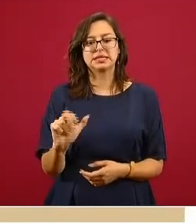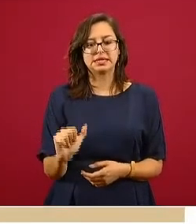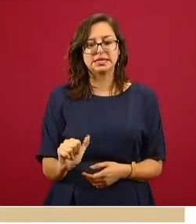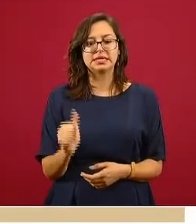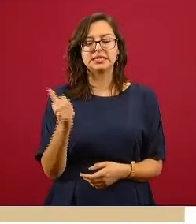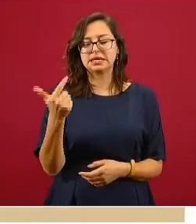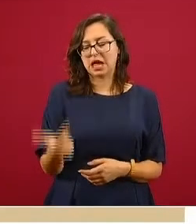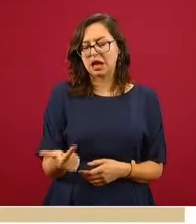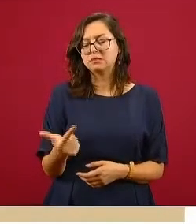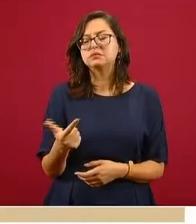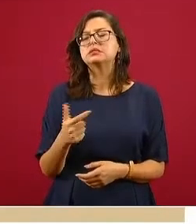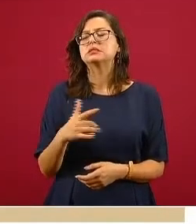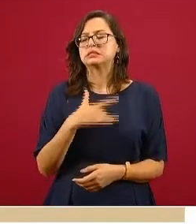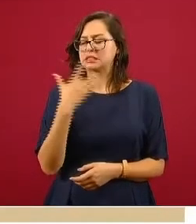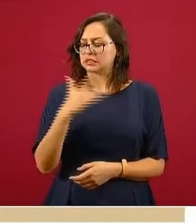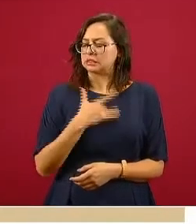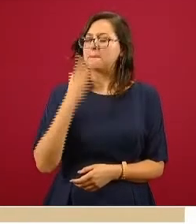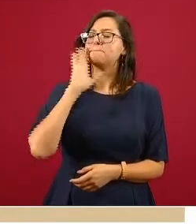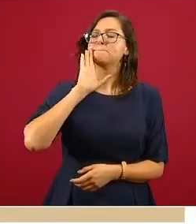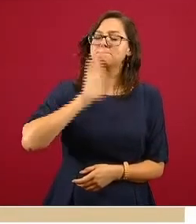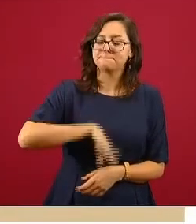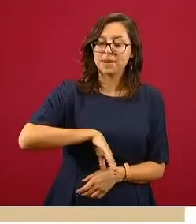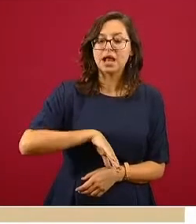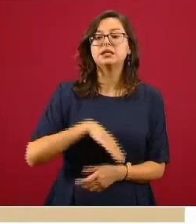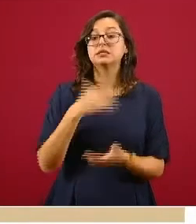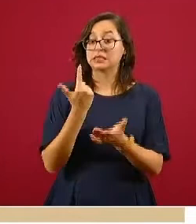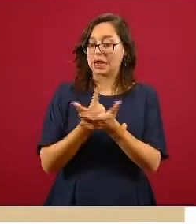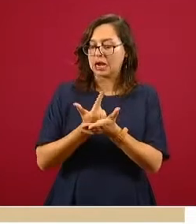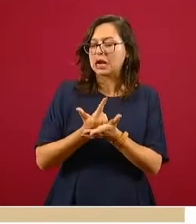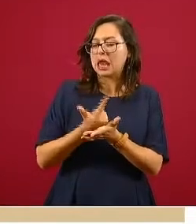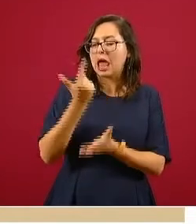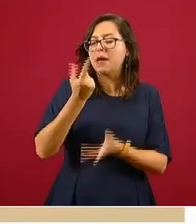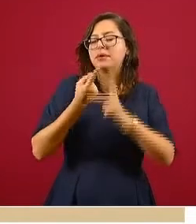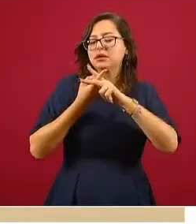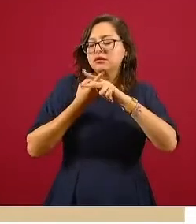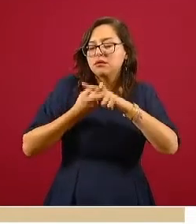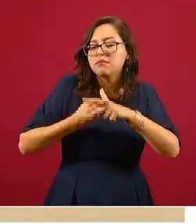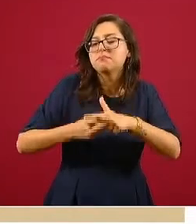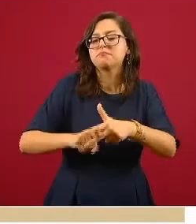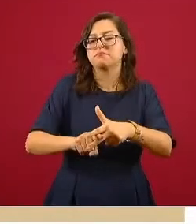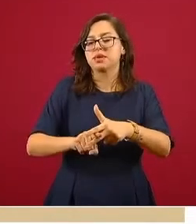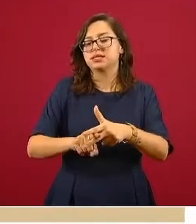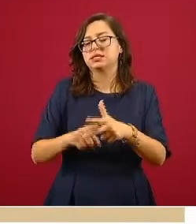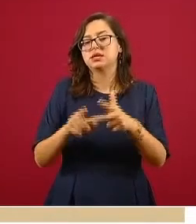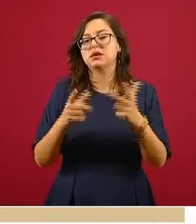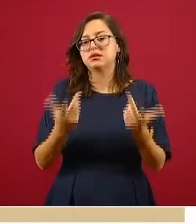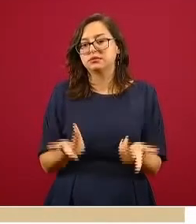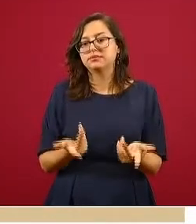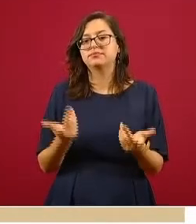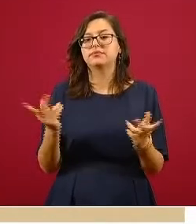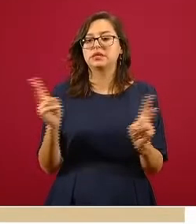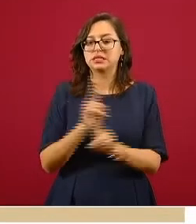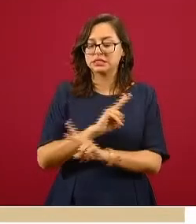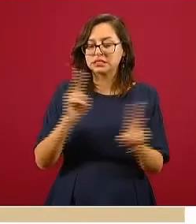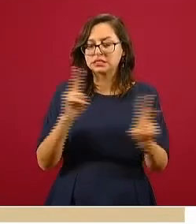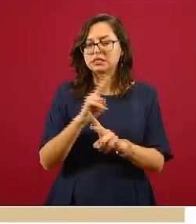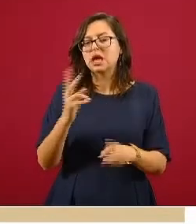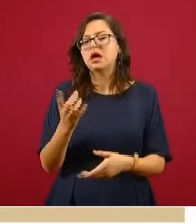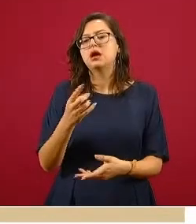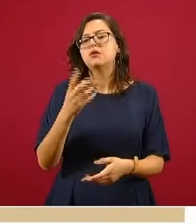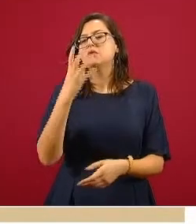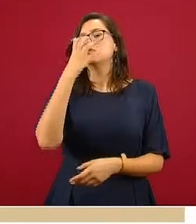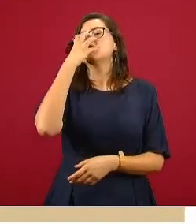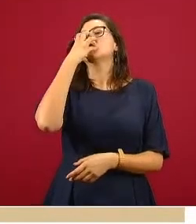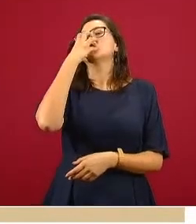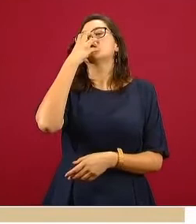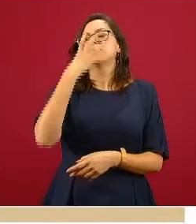pacientes que están presentando algún signo de alarma o que requieren de oxigenoterapia temprana, precisamente